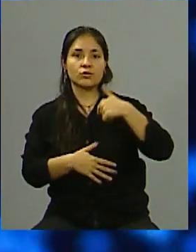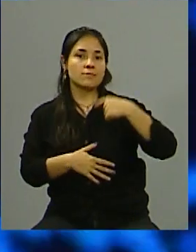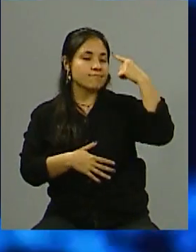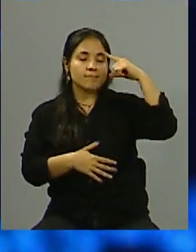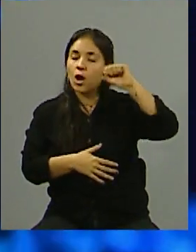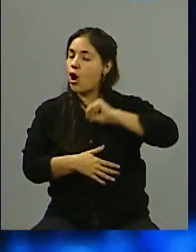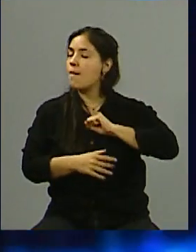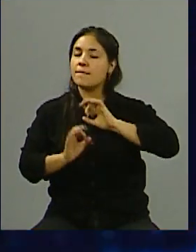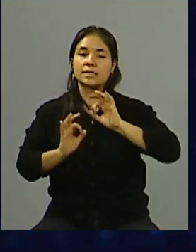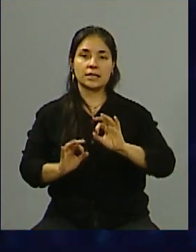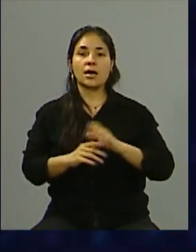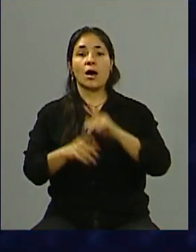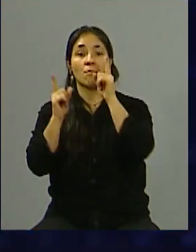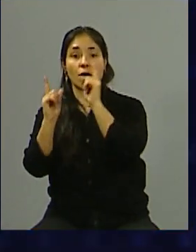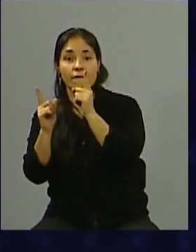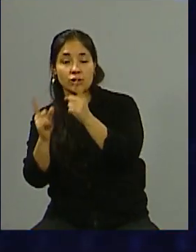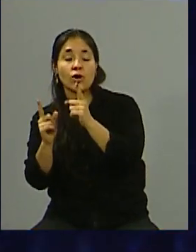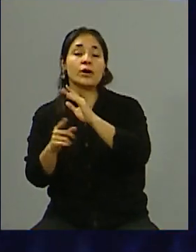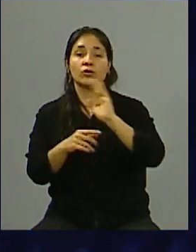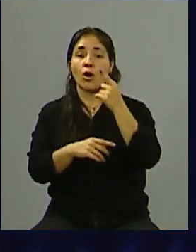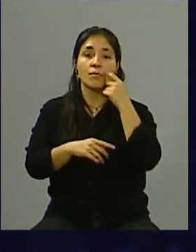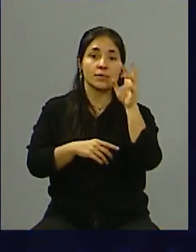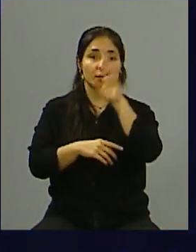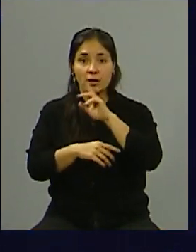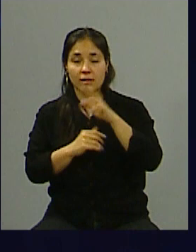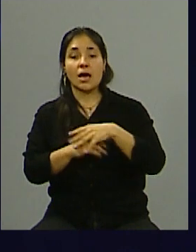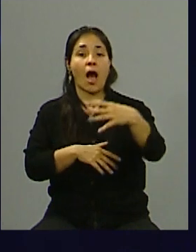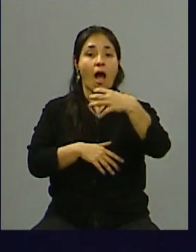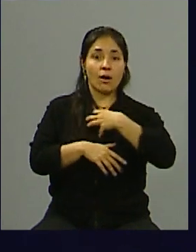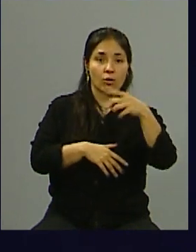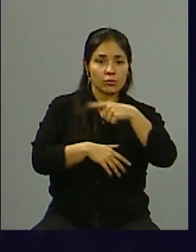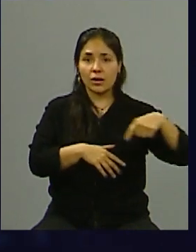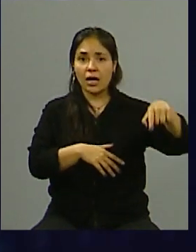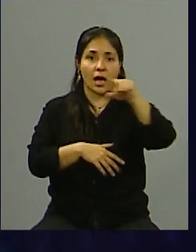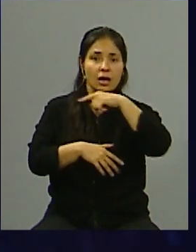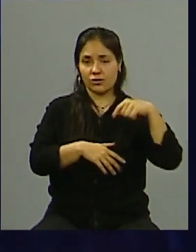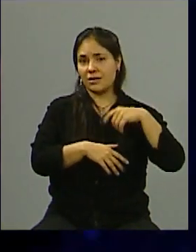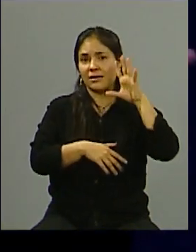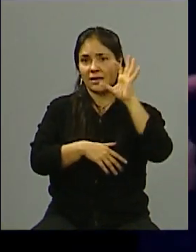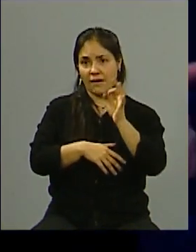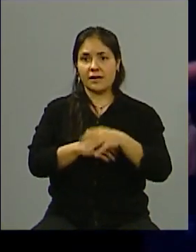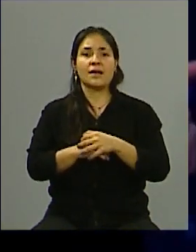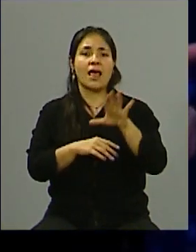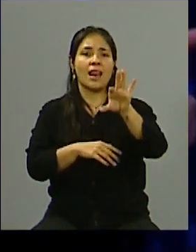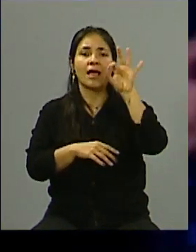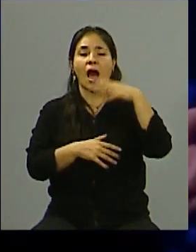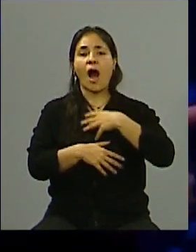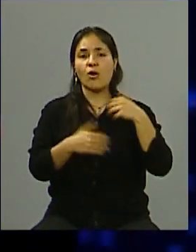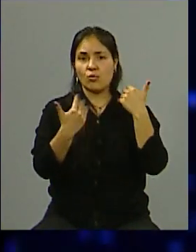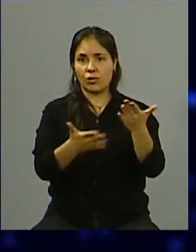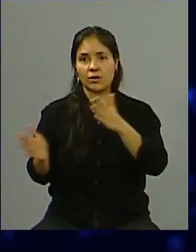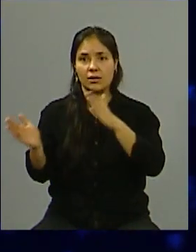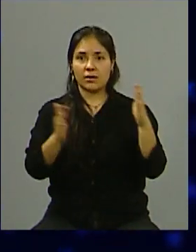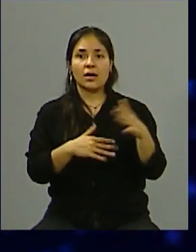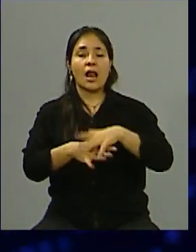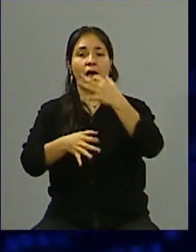maestras y los maestros, entre Baradel y los alumnos, van a elegir por sus alumnos. La Escuela Proa de Córdoba del 6%,